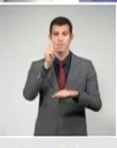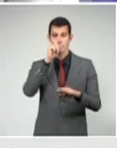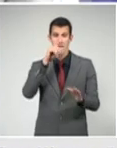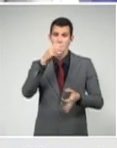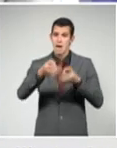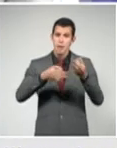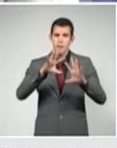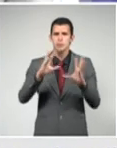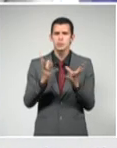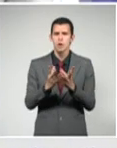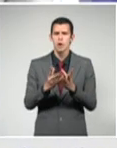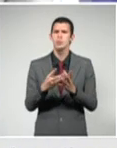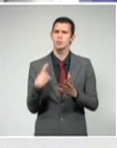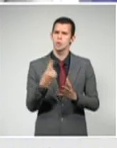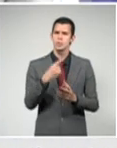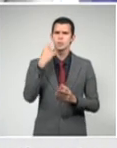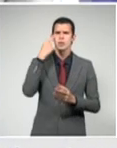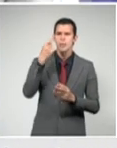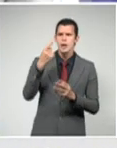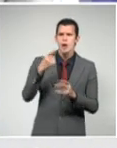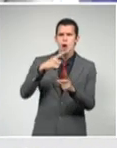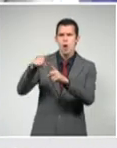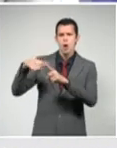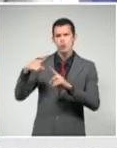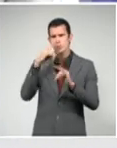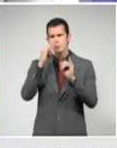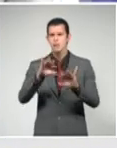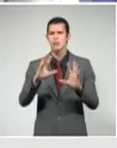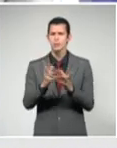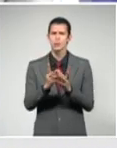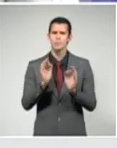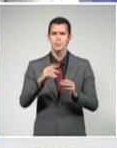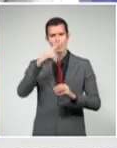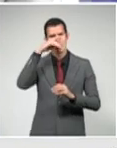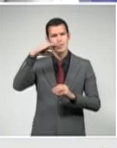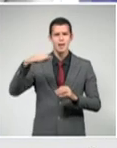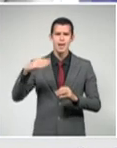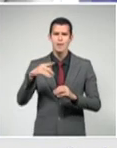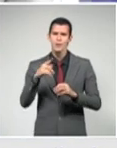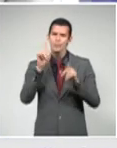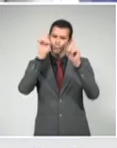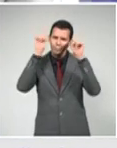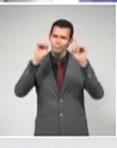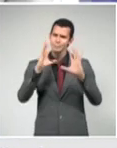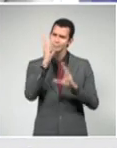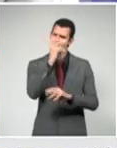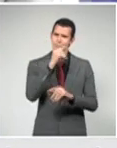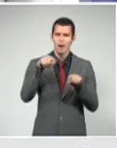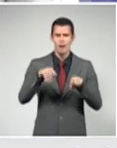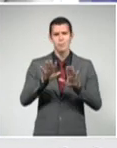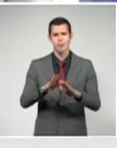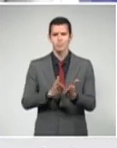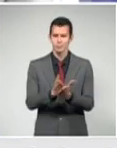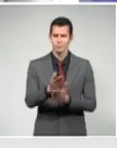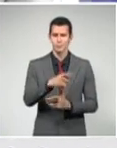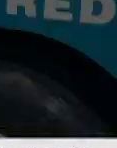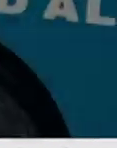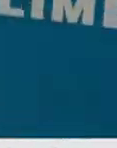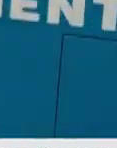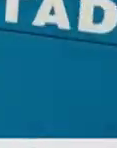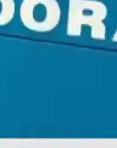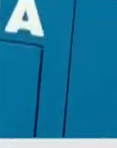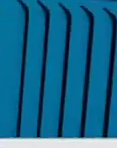mensaje de bien público de La Colmenita. Vamos a una pausa y luego retornamos para conocer la situación internacional.